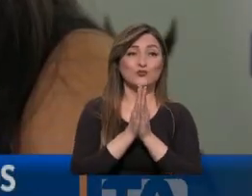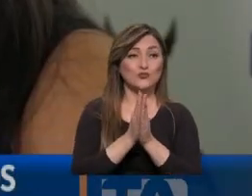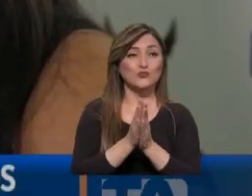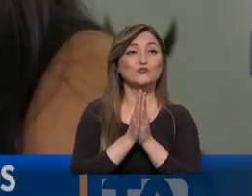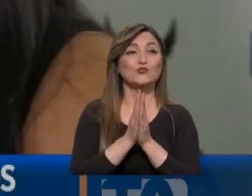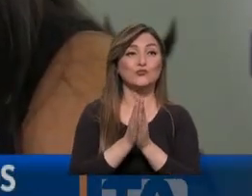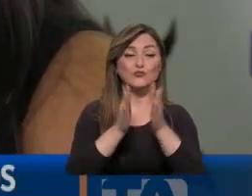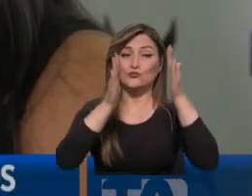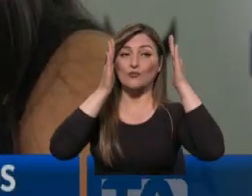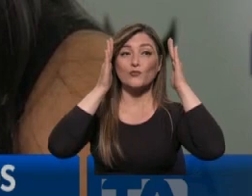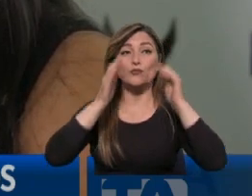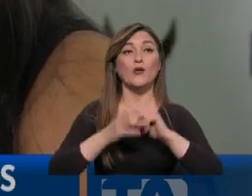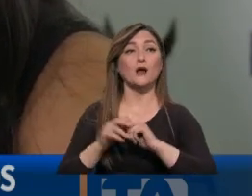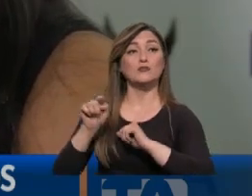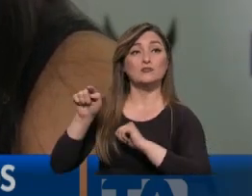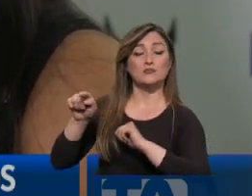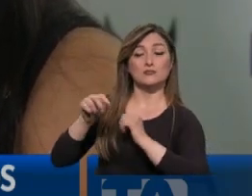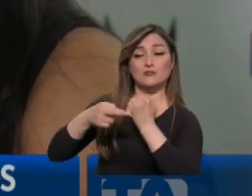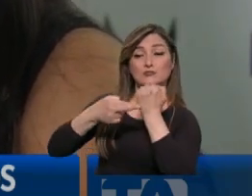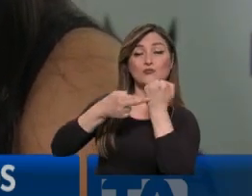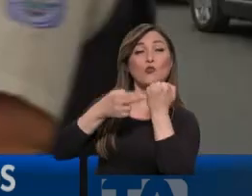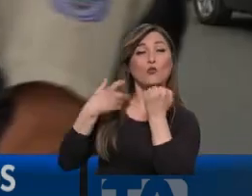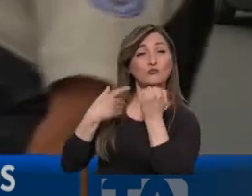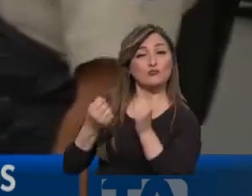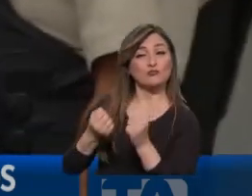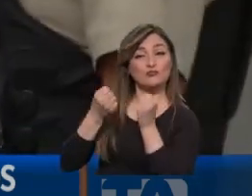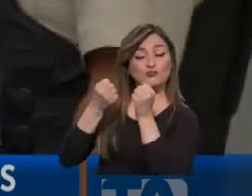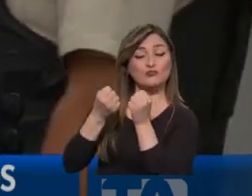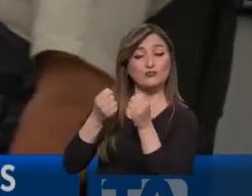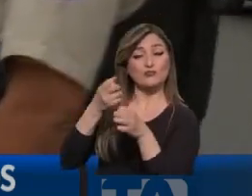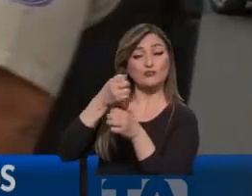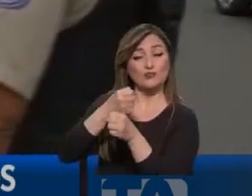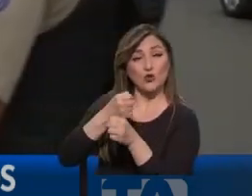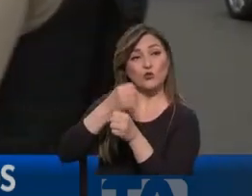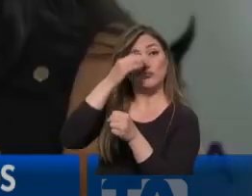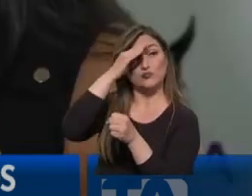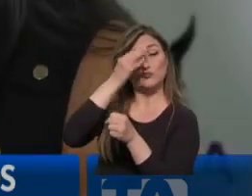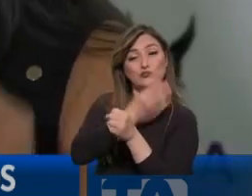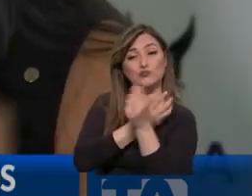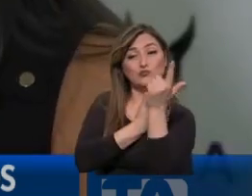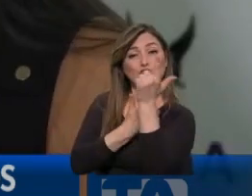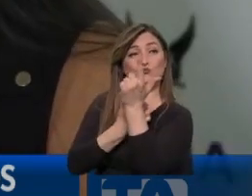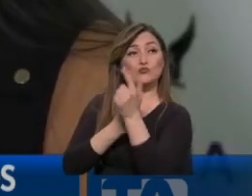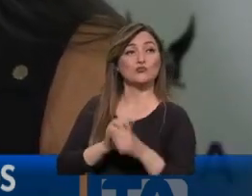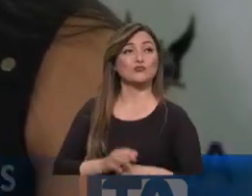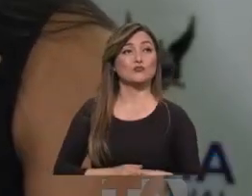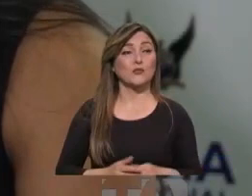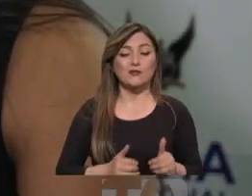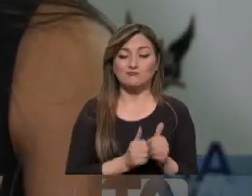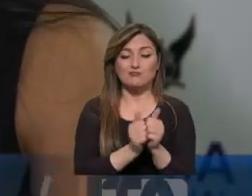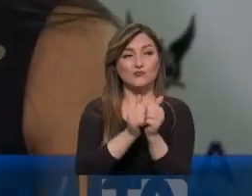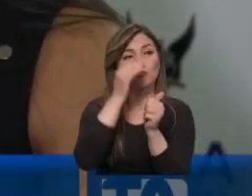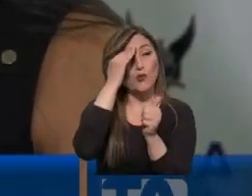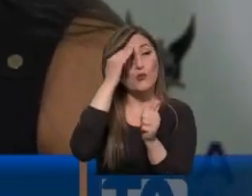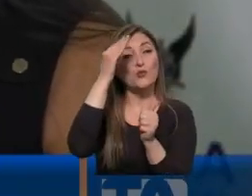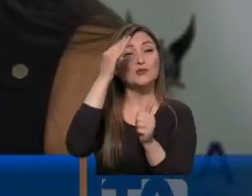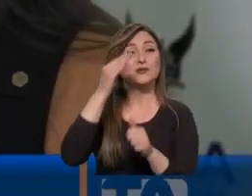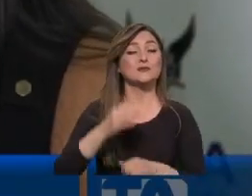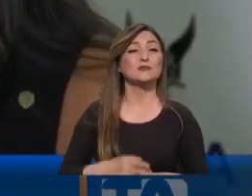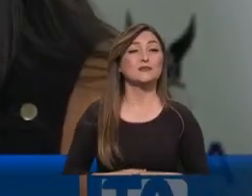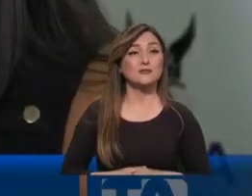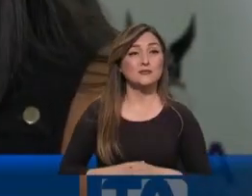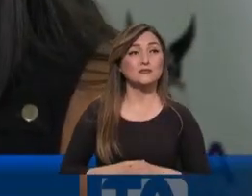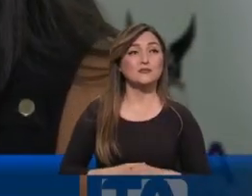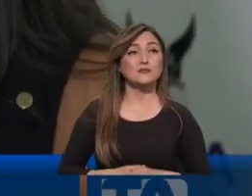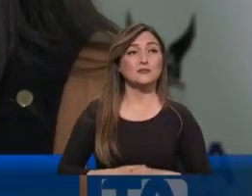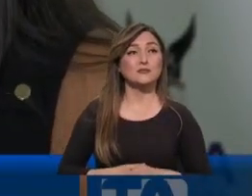en consideración para reforzar la seguridad con las Fuerzas Armadas. En conjunto con la policía, pero en